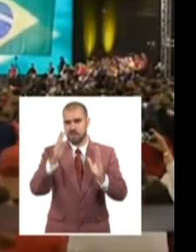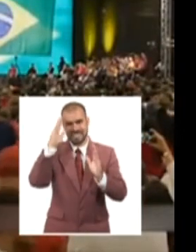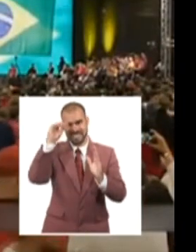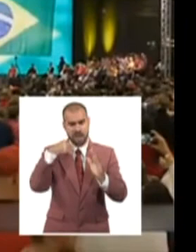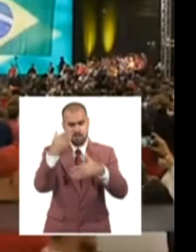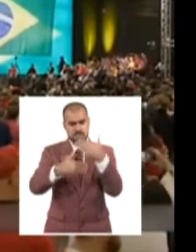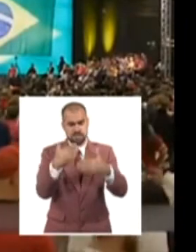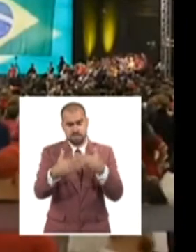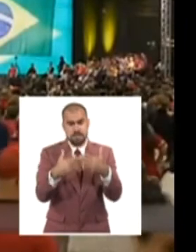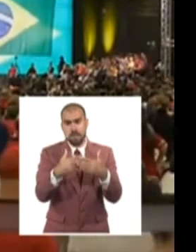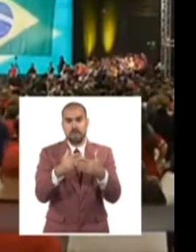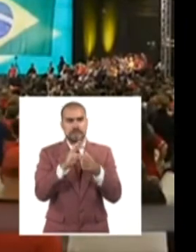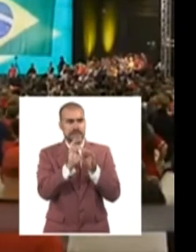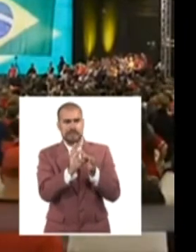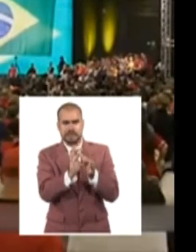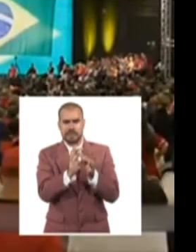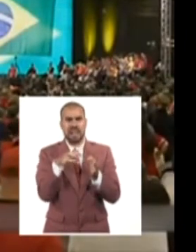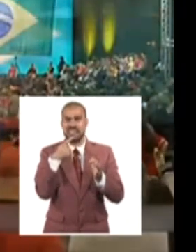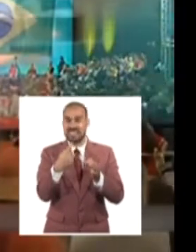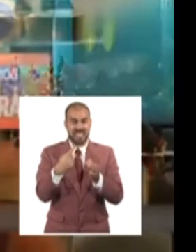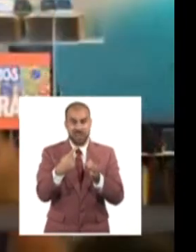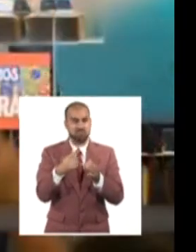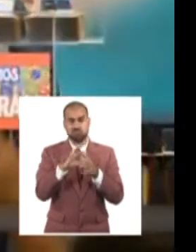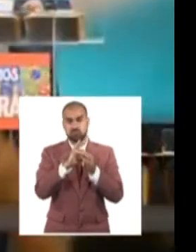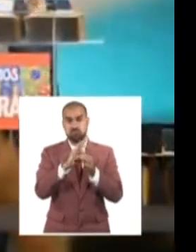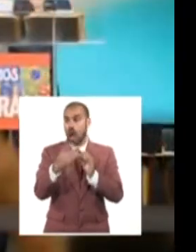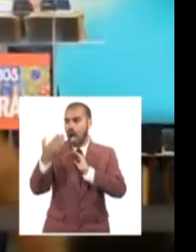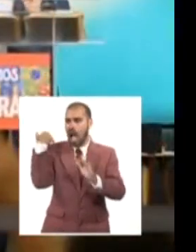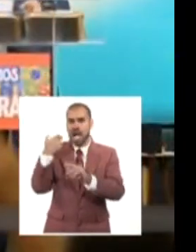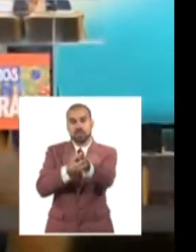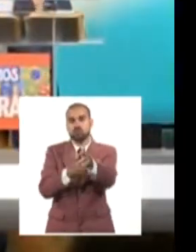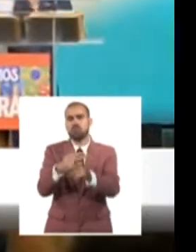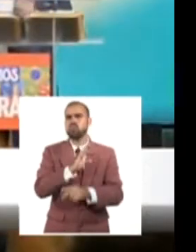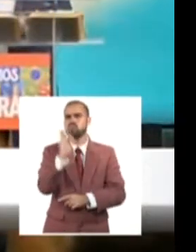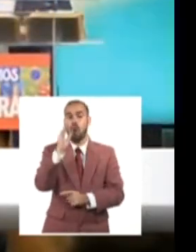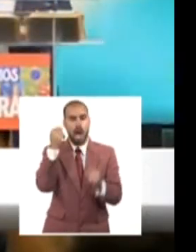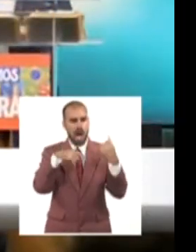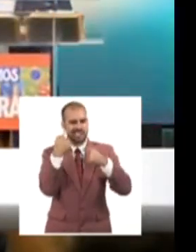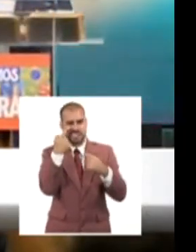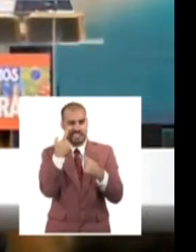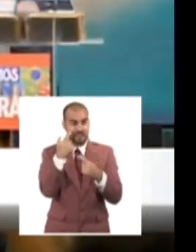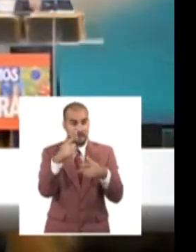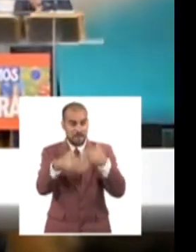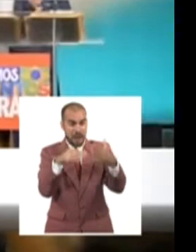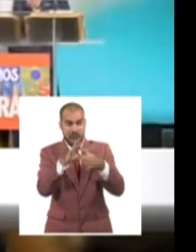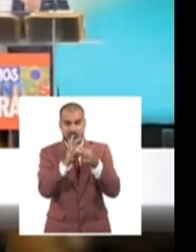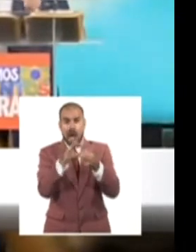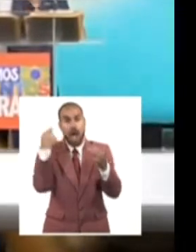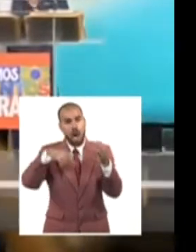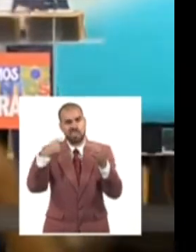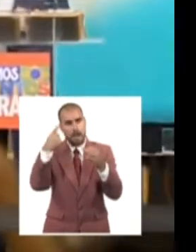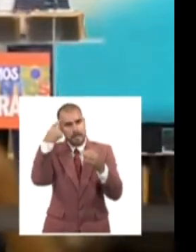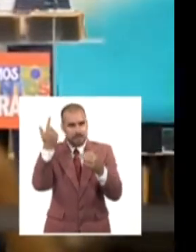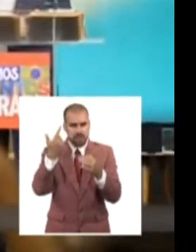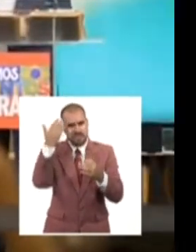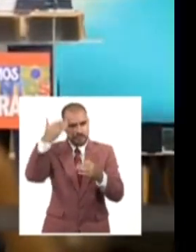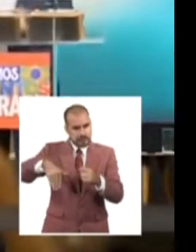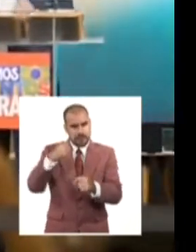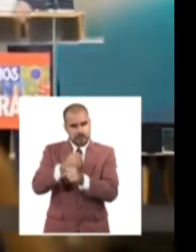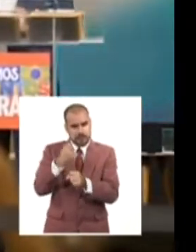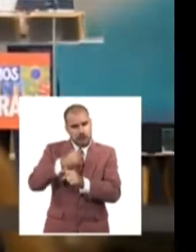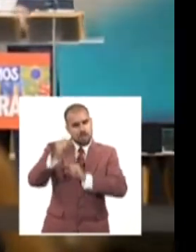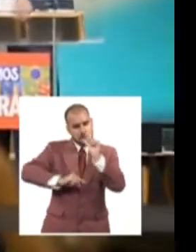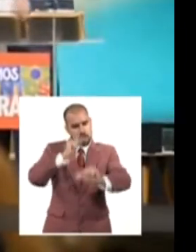atraviesa uno de los más graves de nuestra historia nos obliga a superar eventuales divergencias para construir juntos una vía